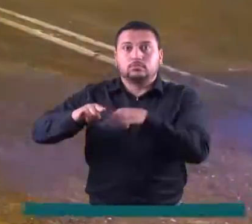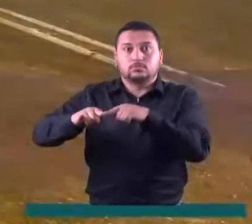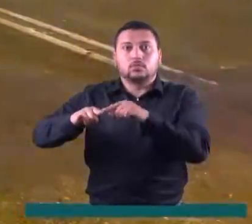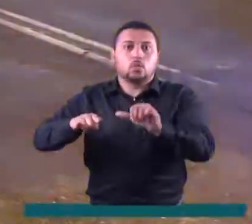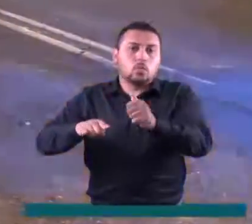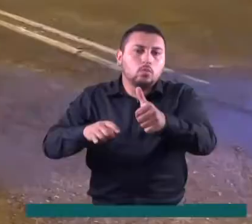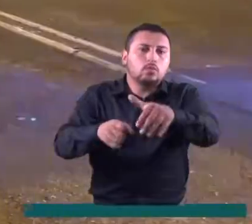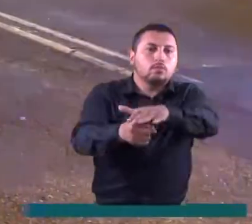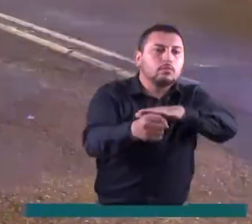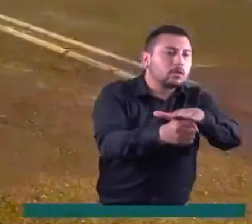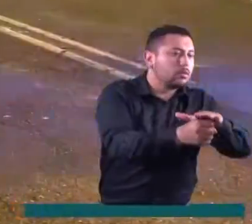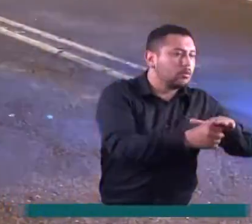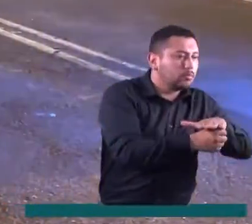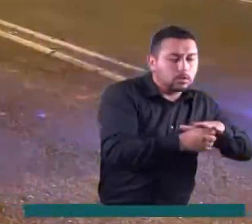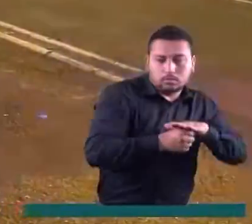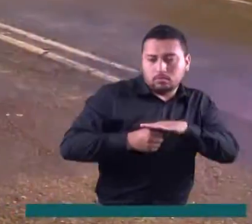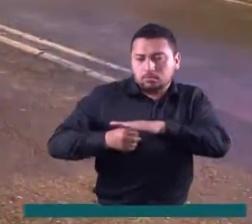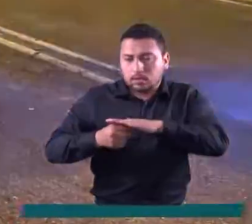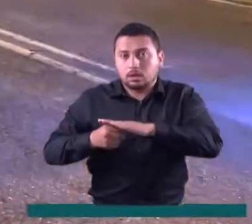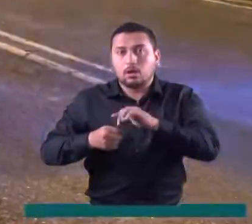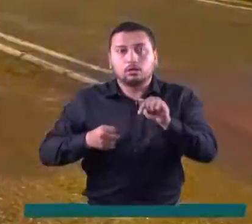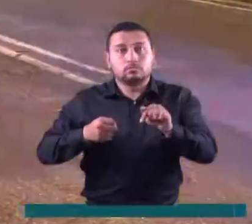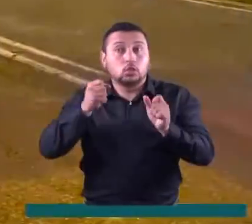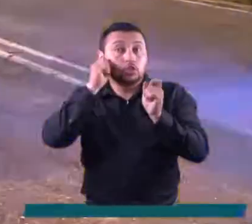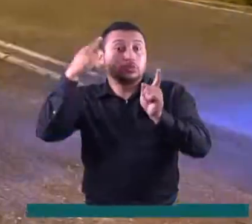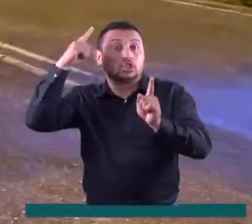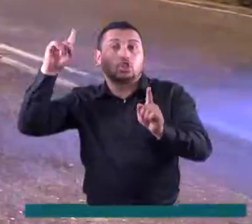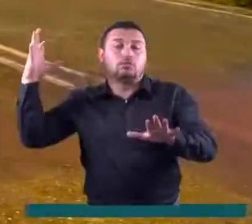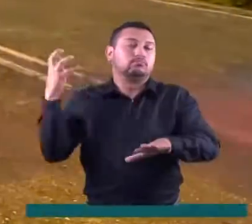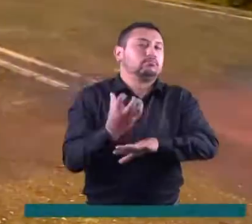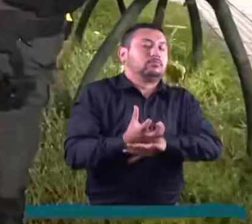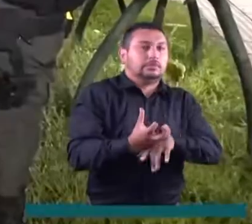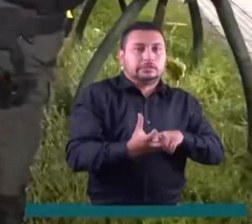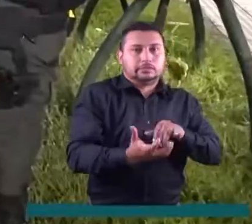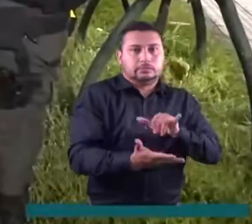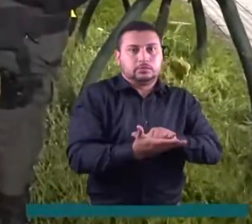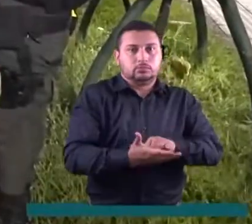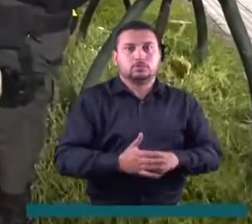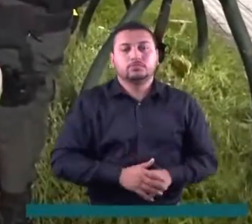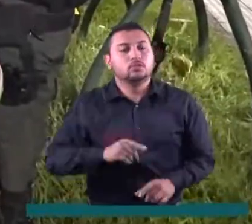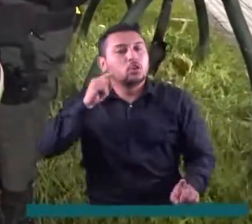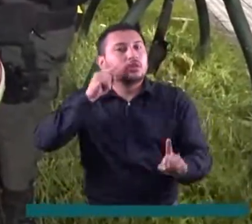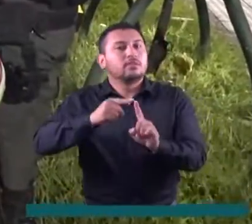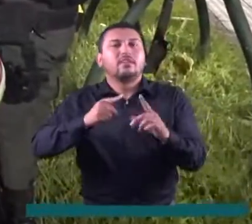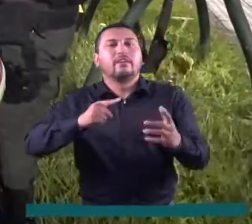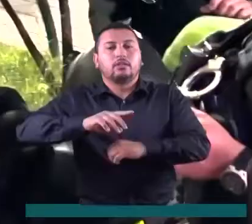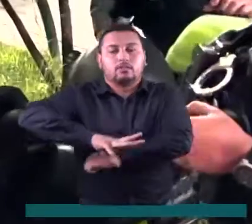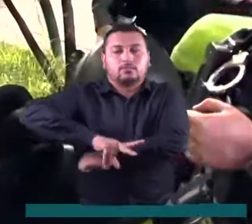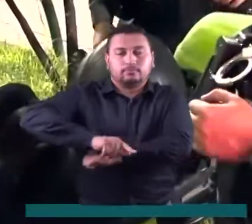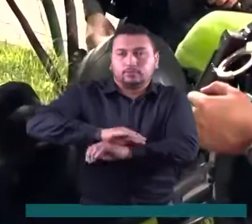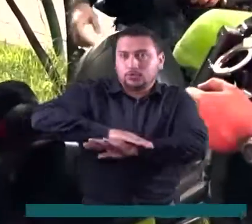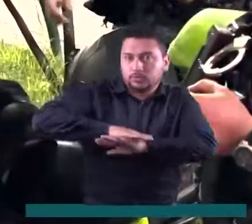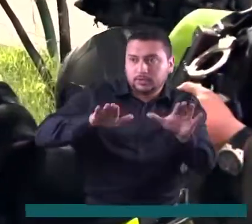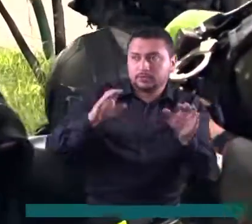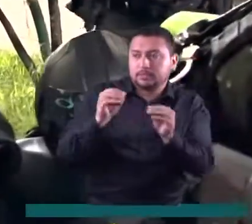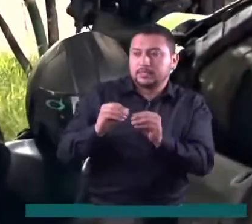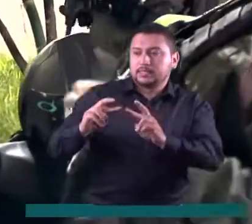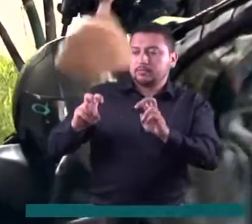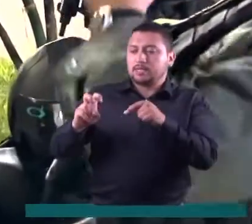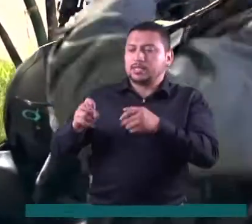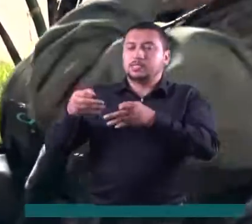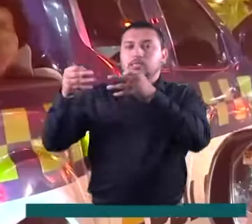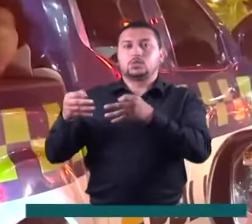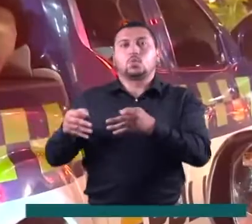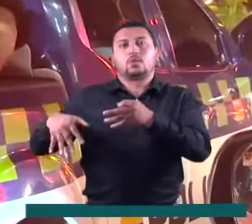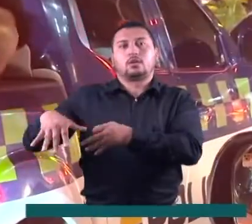manera simultánea, en diferentes barrios de la ciudad llegarán de manera sorpresiva. Como medida para mitigar el hurto y para establecer condiciones en